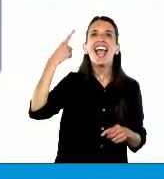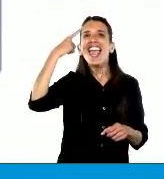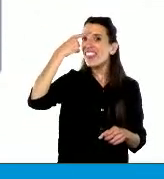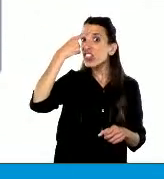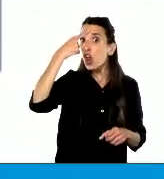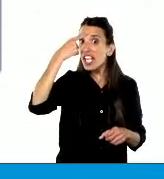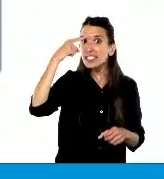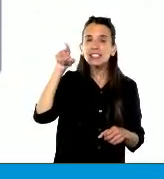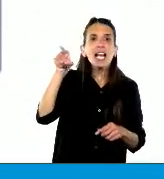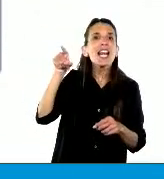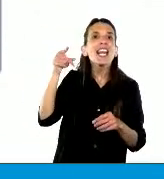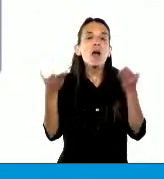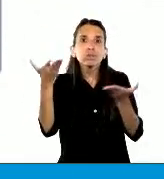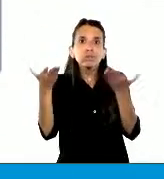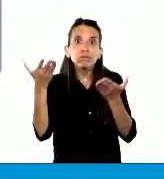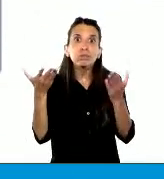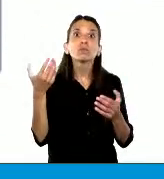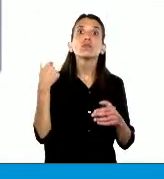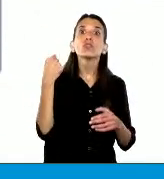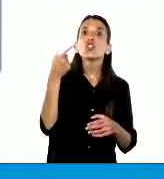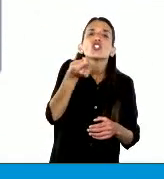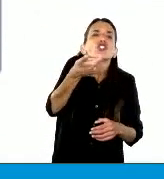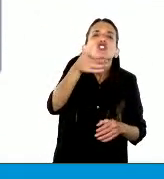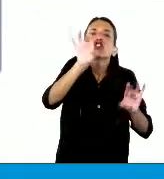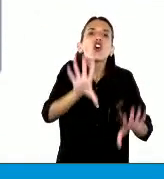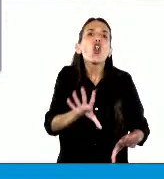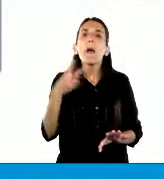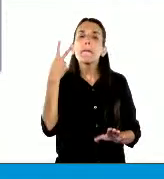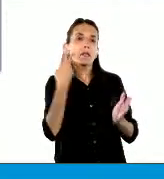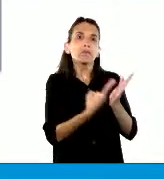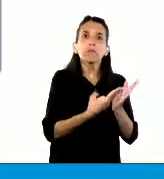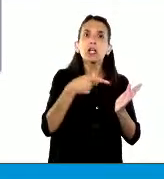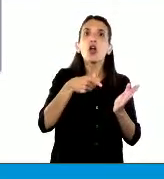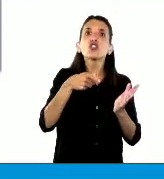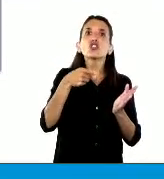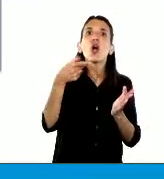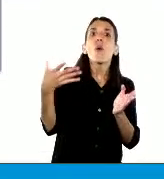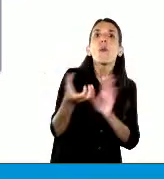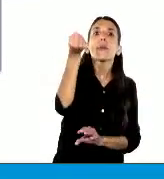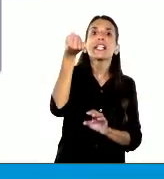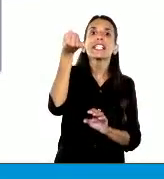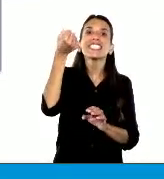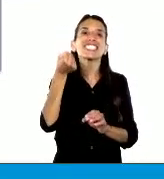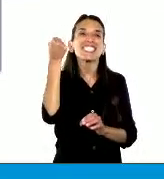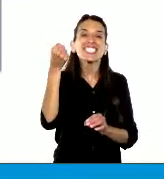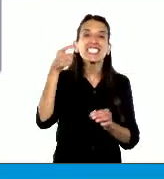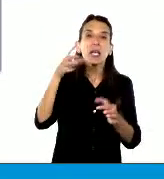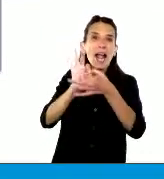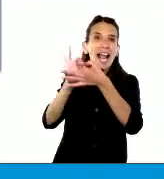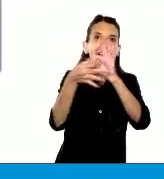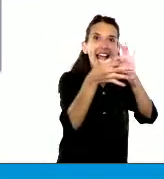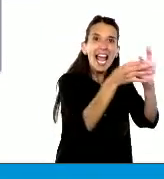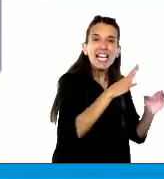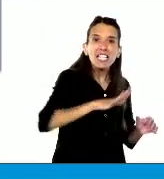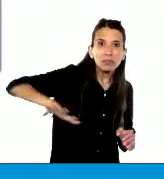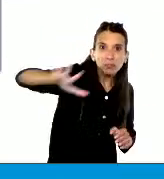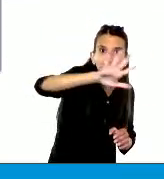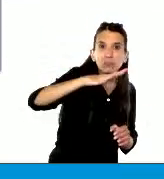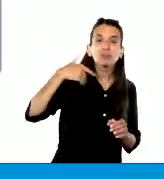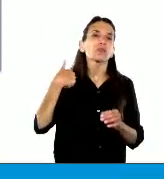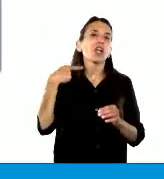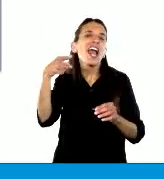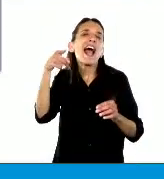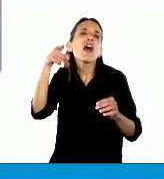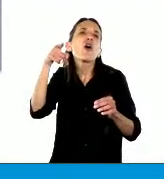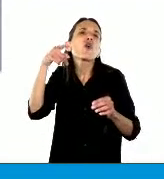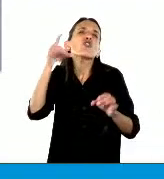política económica de esta Junta solo reconoce como beneficiarios a la vieja oligarquía ganadera, a la nueva oligarquía especuladora